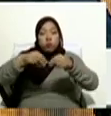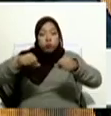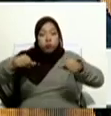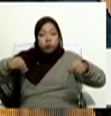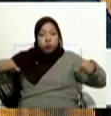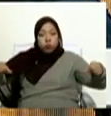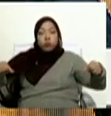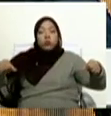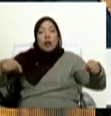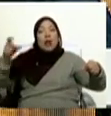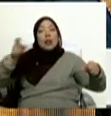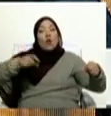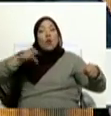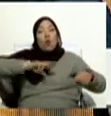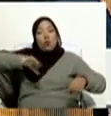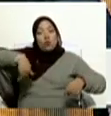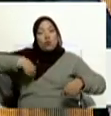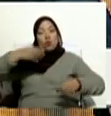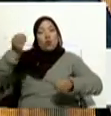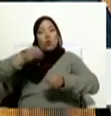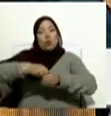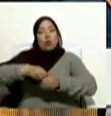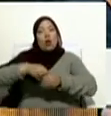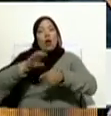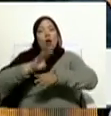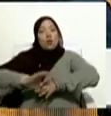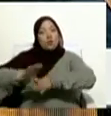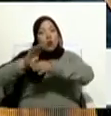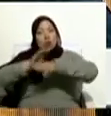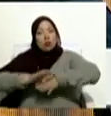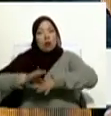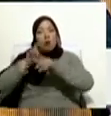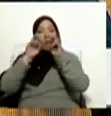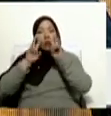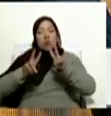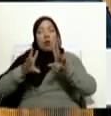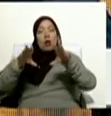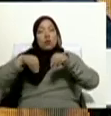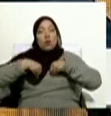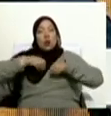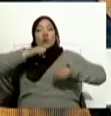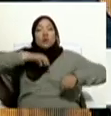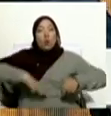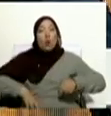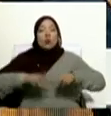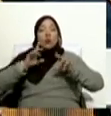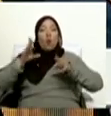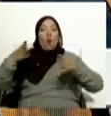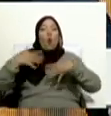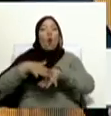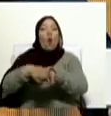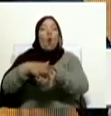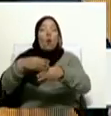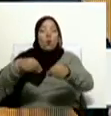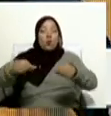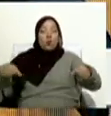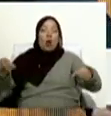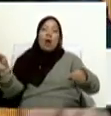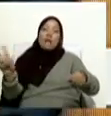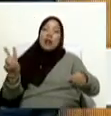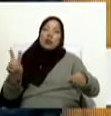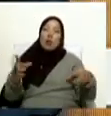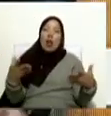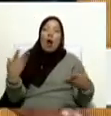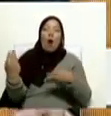y en la necesidad de nosotros reafirmar nuestra soberanía y ver el recorrido histórico de la conformación territorial de nuestra